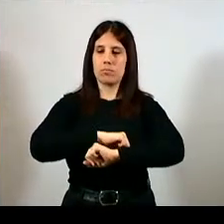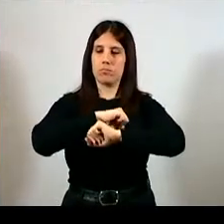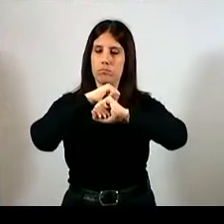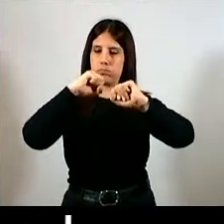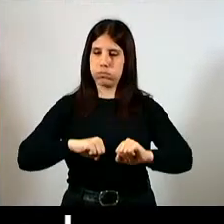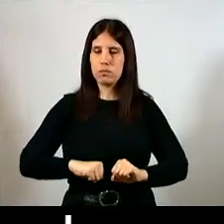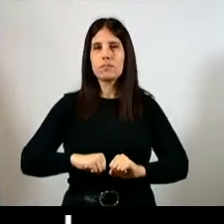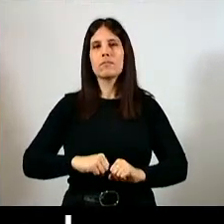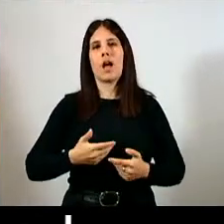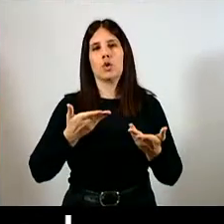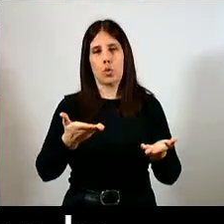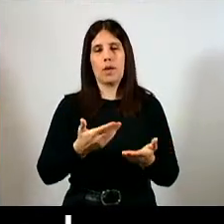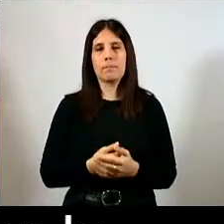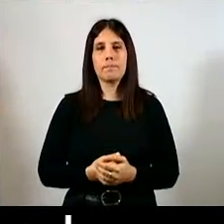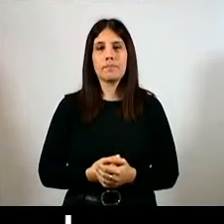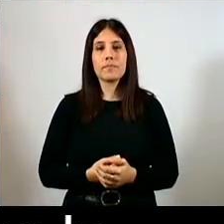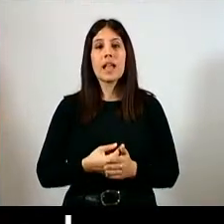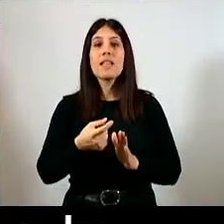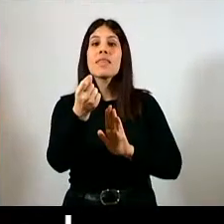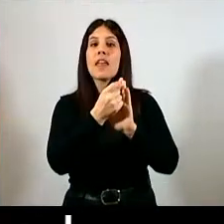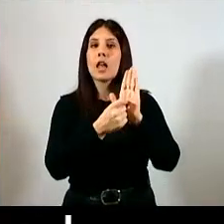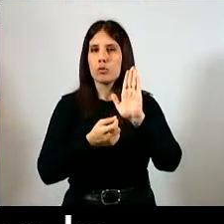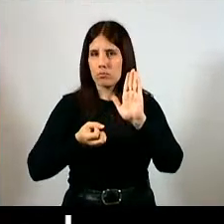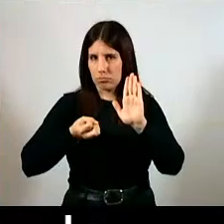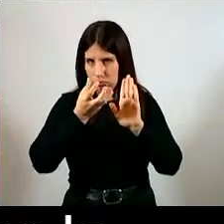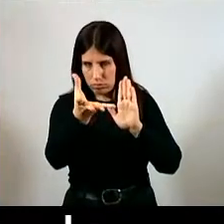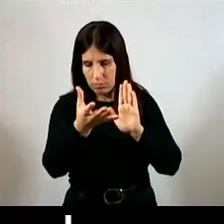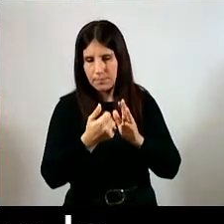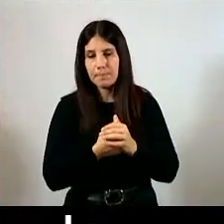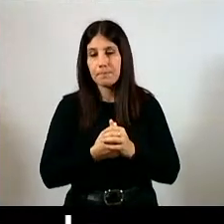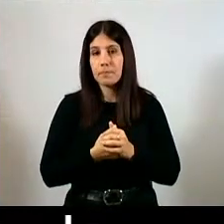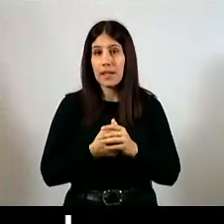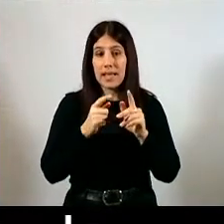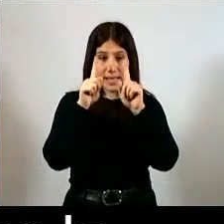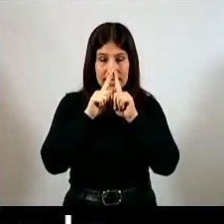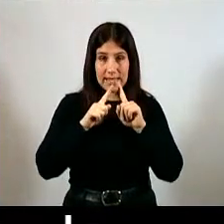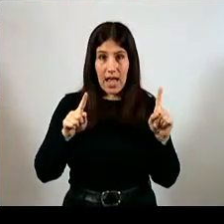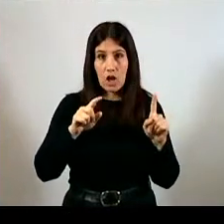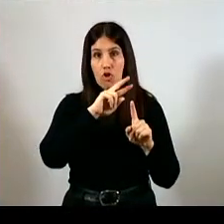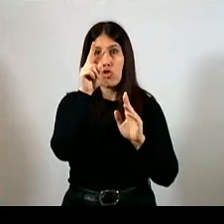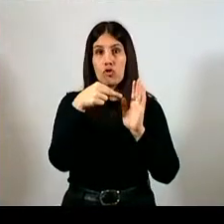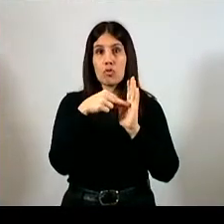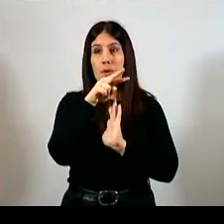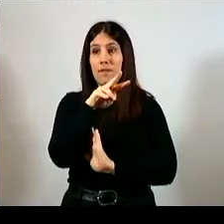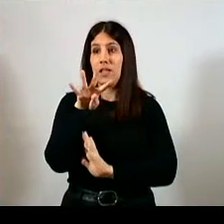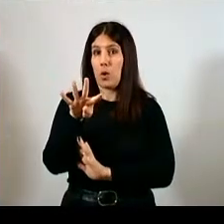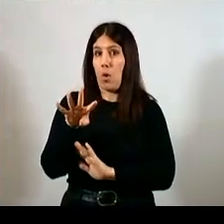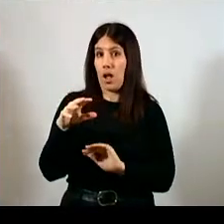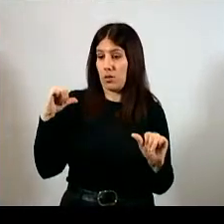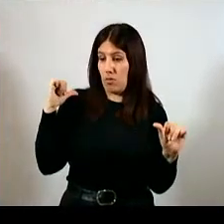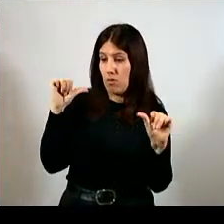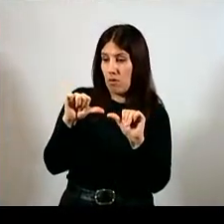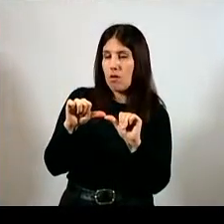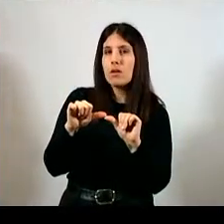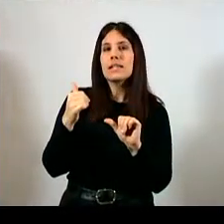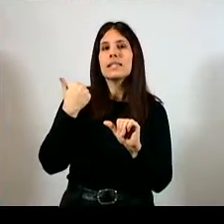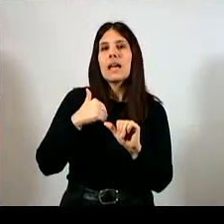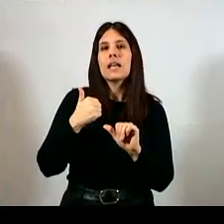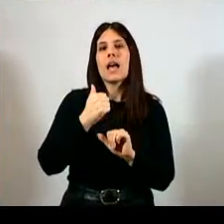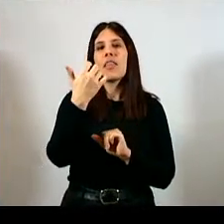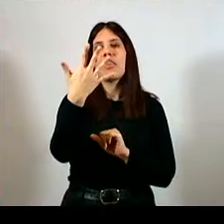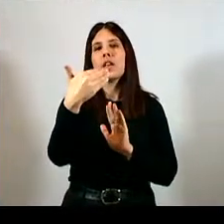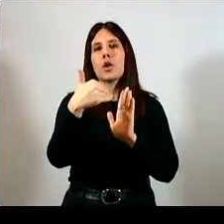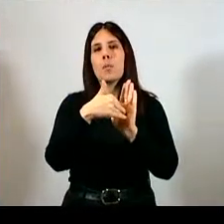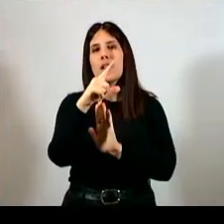mercado. Les doy como dato que en este año 2024, los meses que llevamos, se han realizado